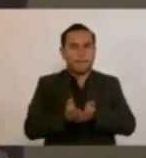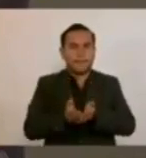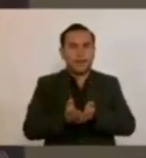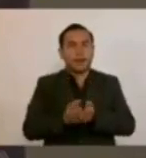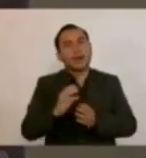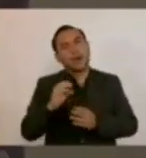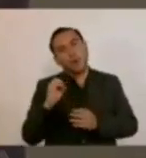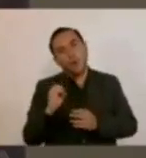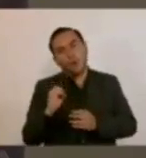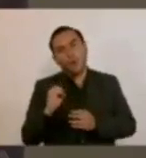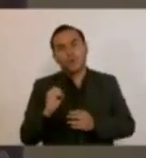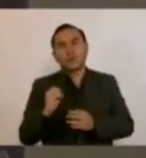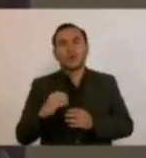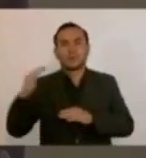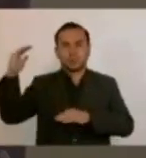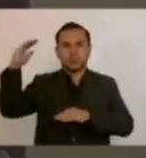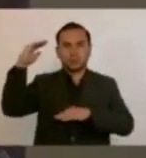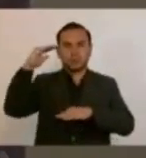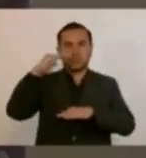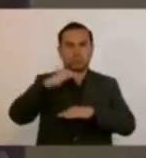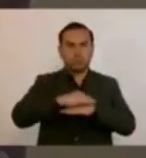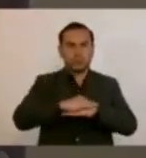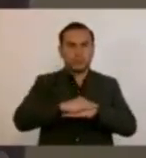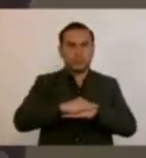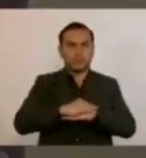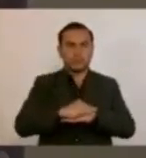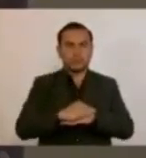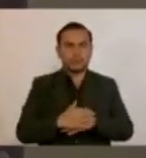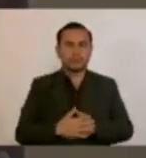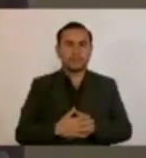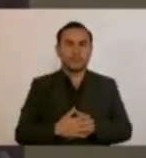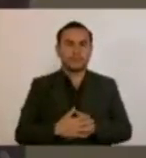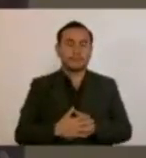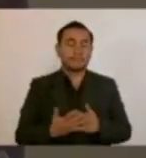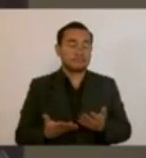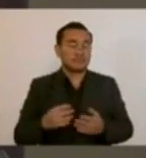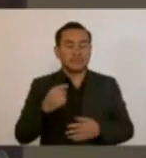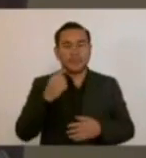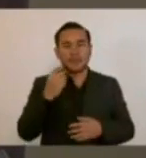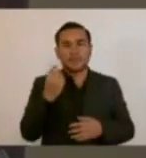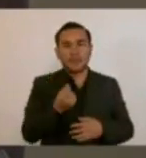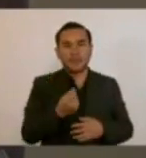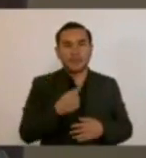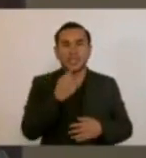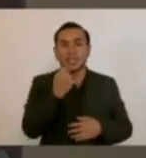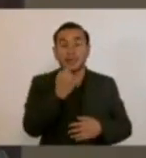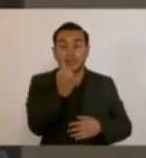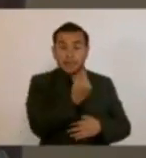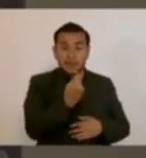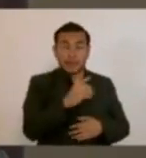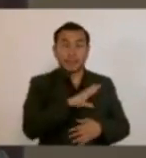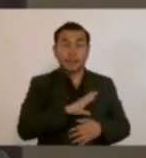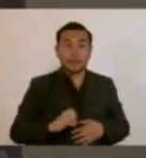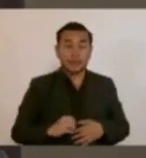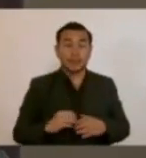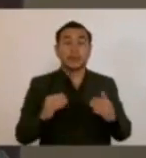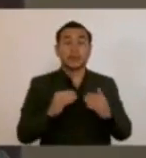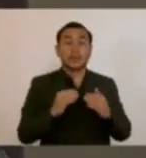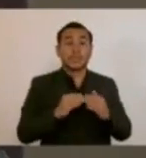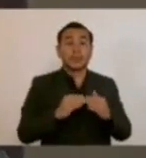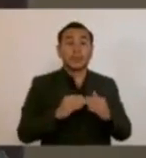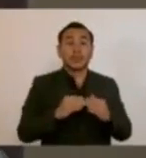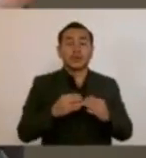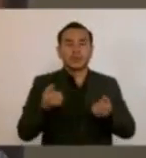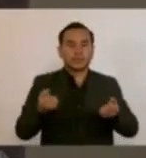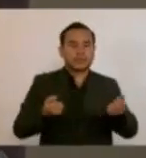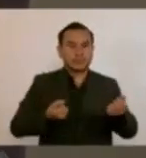buque, entran por vía aérea, en ese caso es más fácil porque se mantienen en el avión, los que descargan son salvadoreños, pero también entran por vía